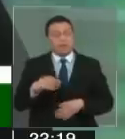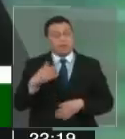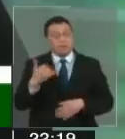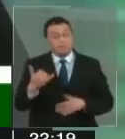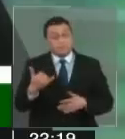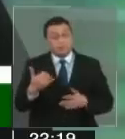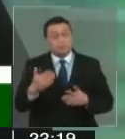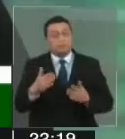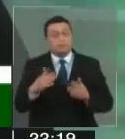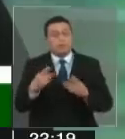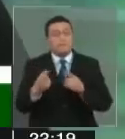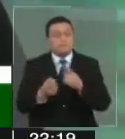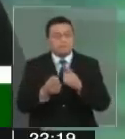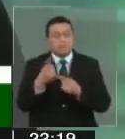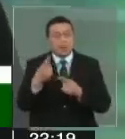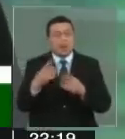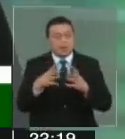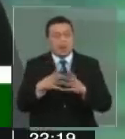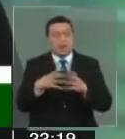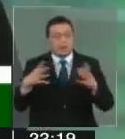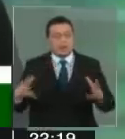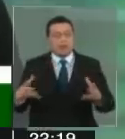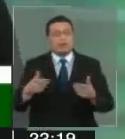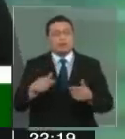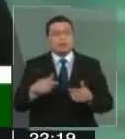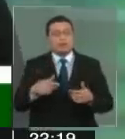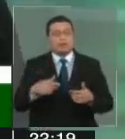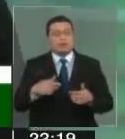Y bueno, la primera gran era